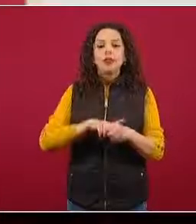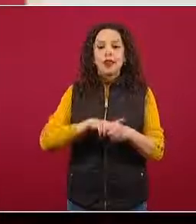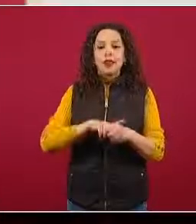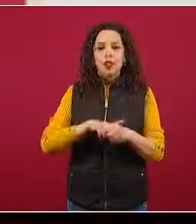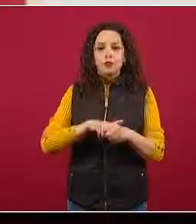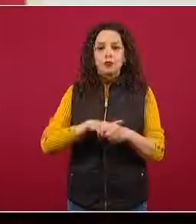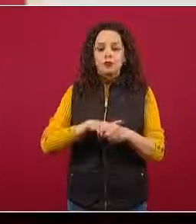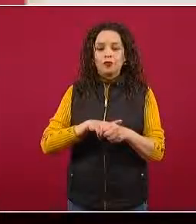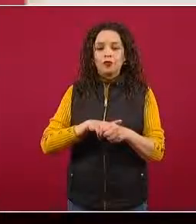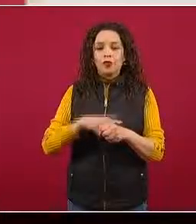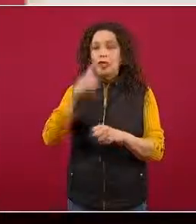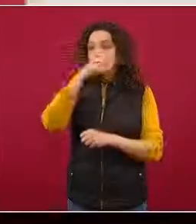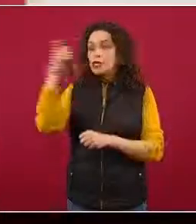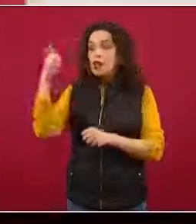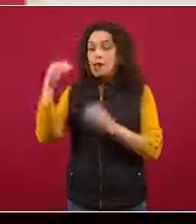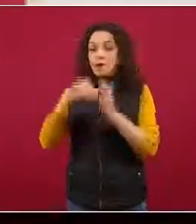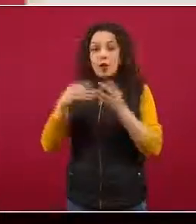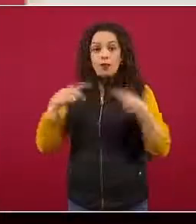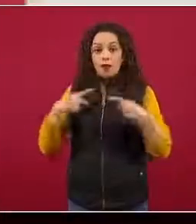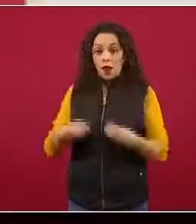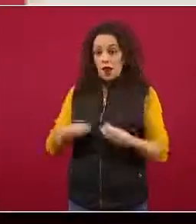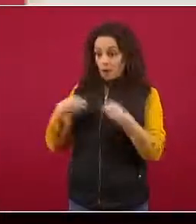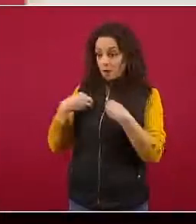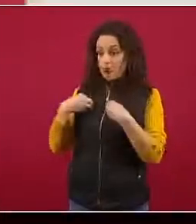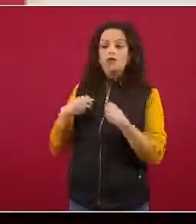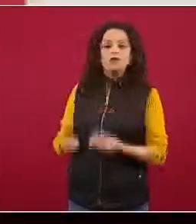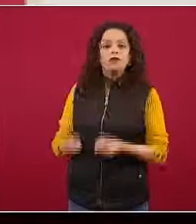era el que me faltaba. Entonces,